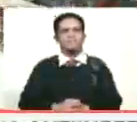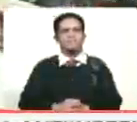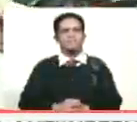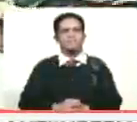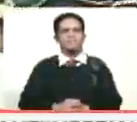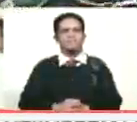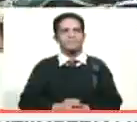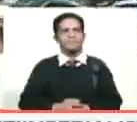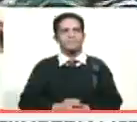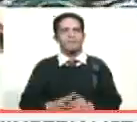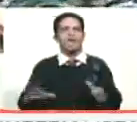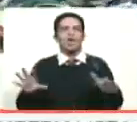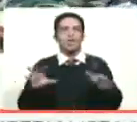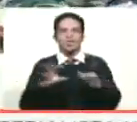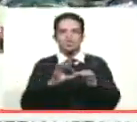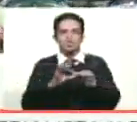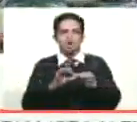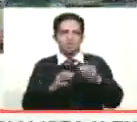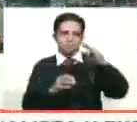En unión cívico-militar,